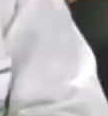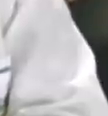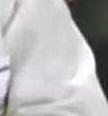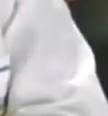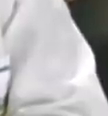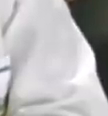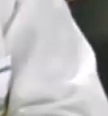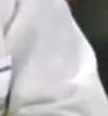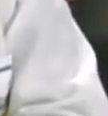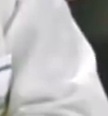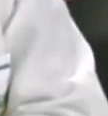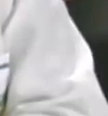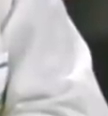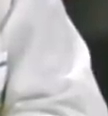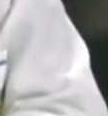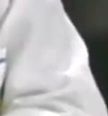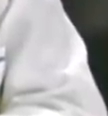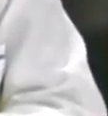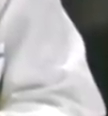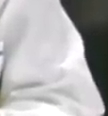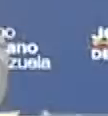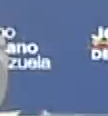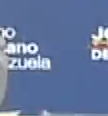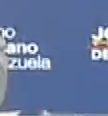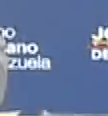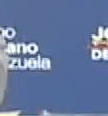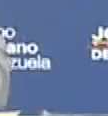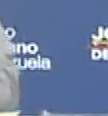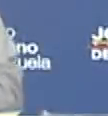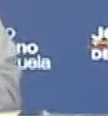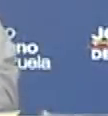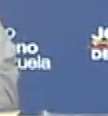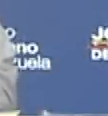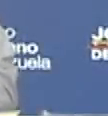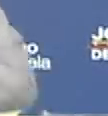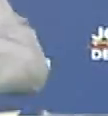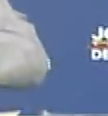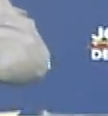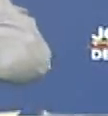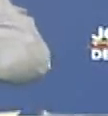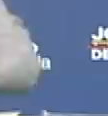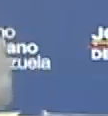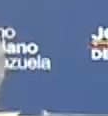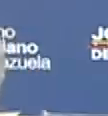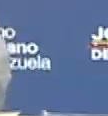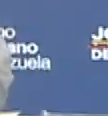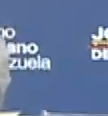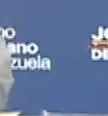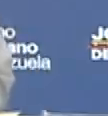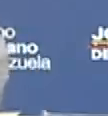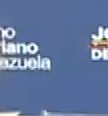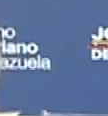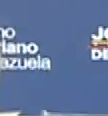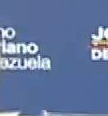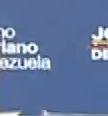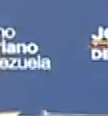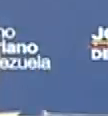virólogos, infectólogos, que están en el centro de la batalla, protegiendo a nuestro país,